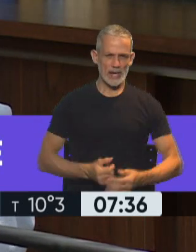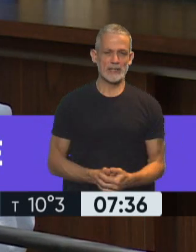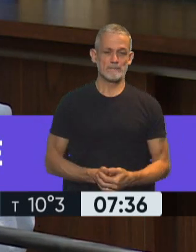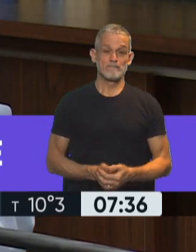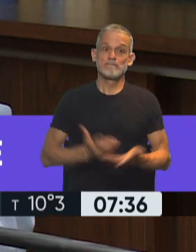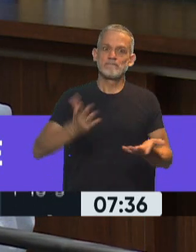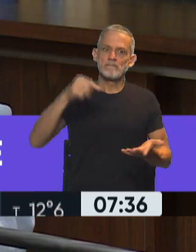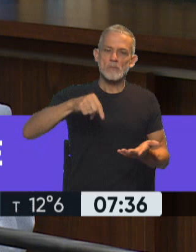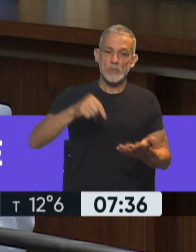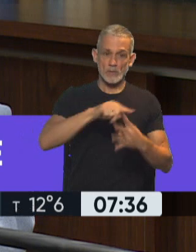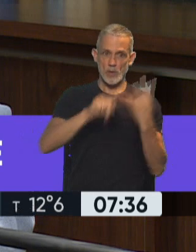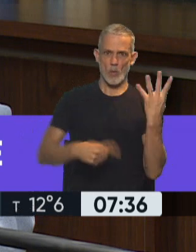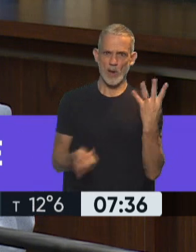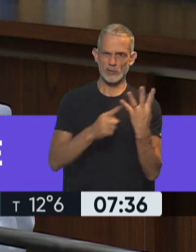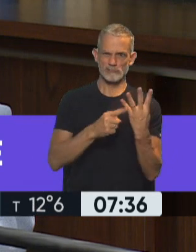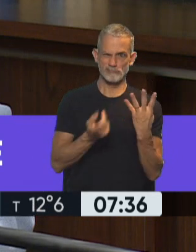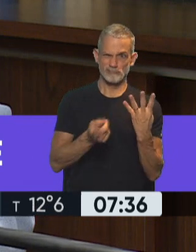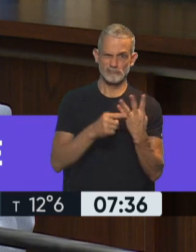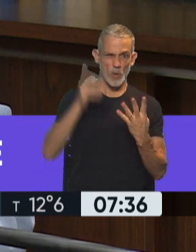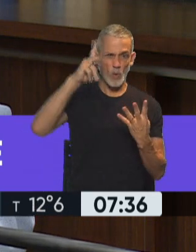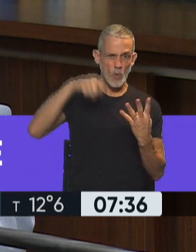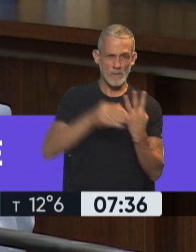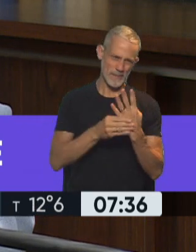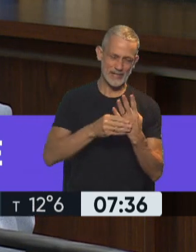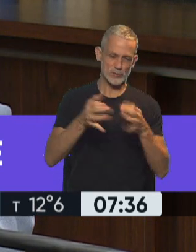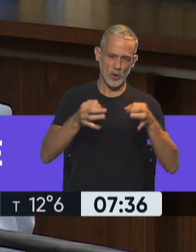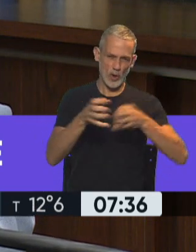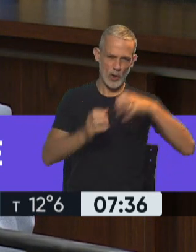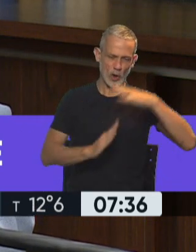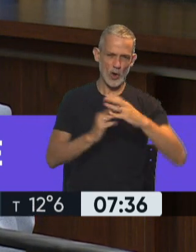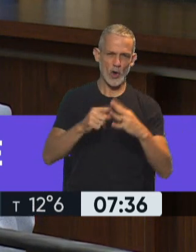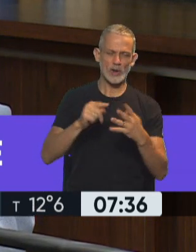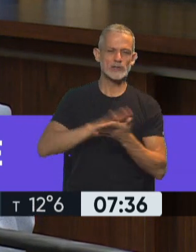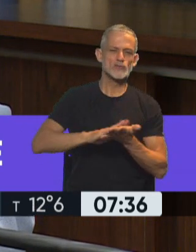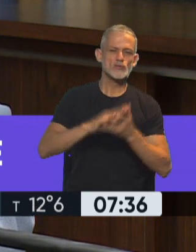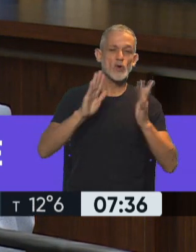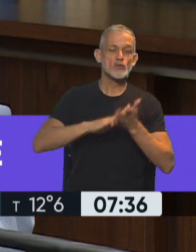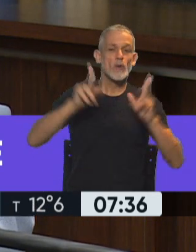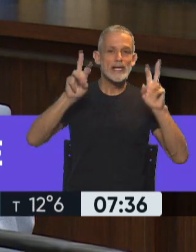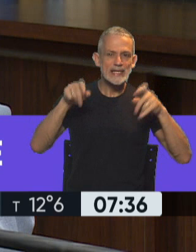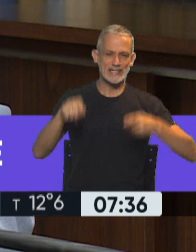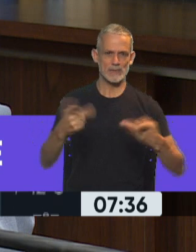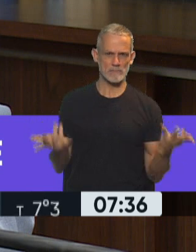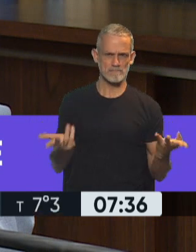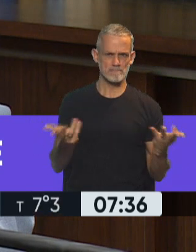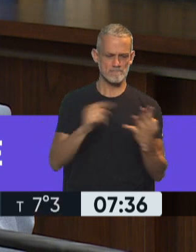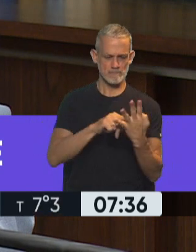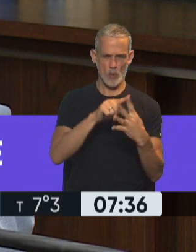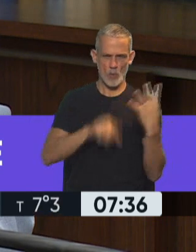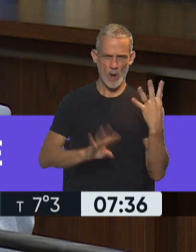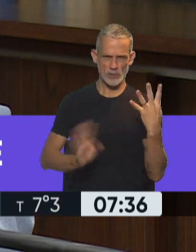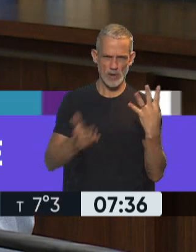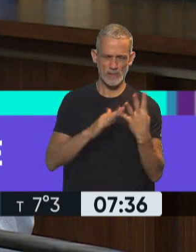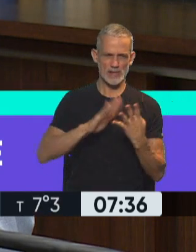ahora van a ser cuatro los ministros de la corte que van a resolver cuestiones muy importantes para la institucionalidad